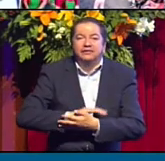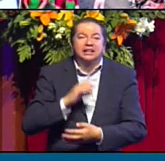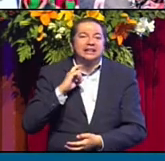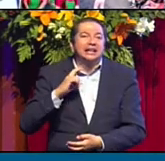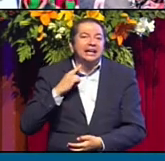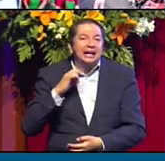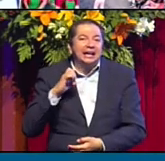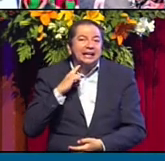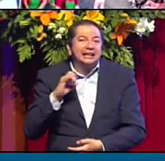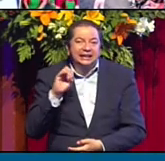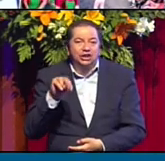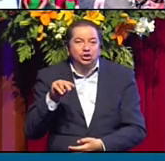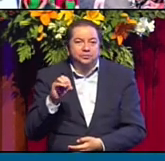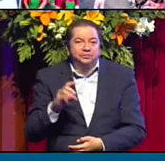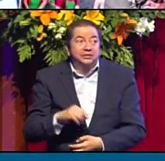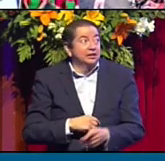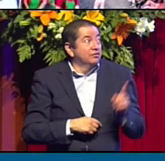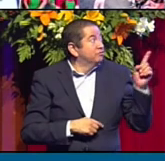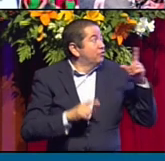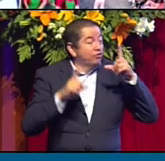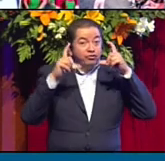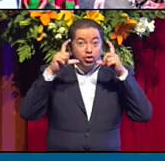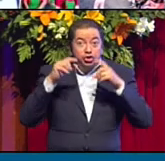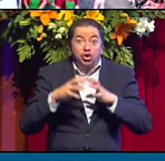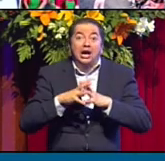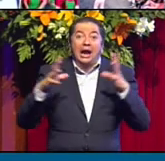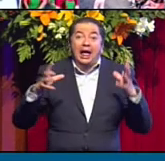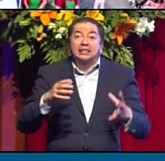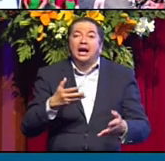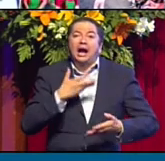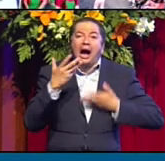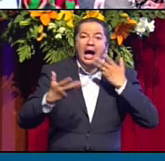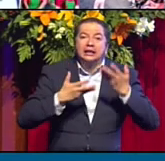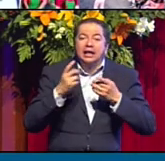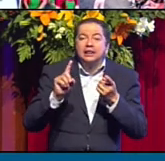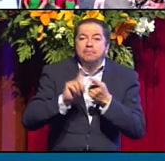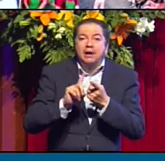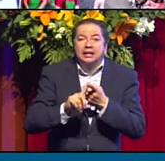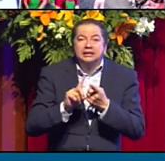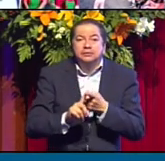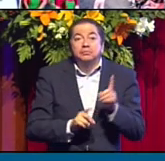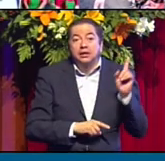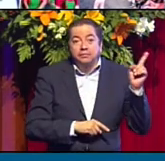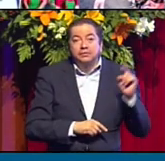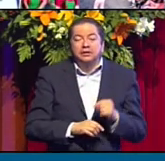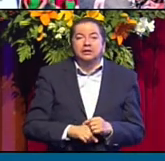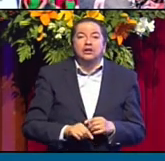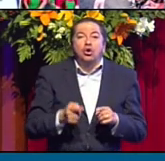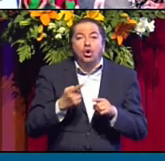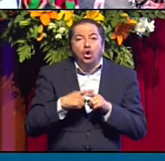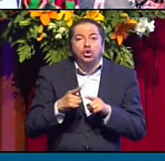la fotografía de uno de los grandes cantantes que participaron. Ahí aparece el Titín Molina, cantante nacional,